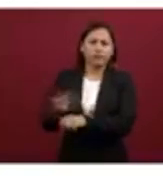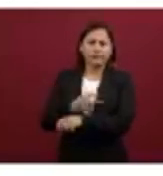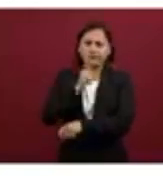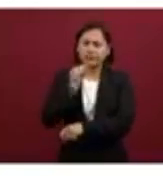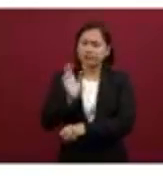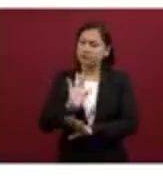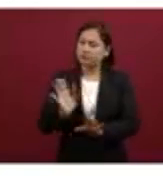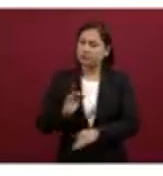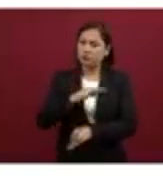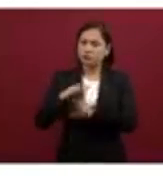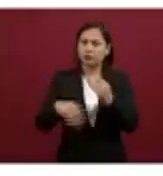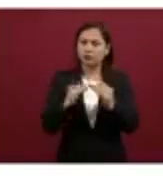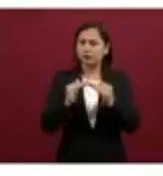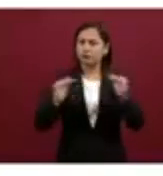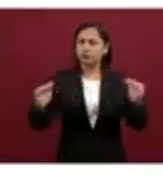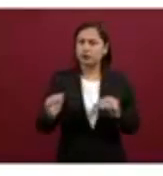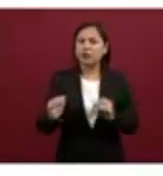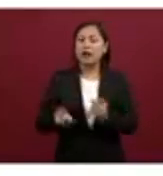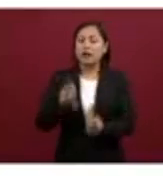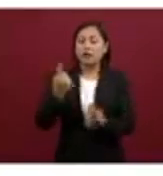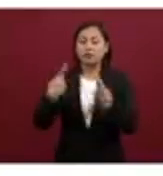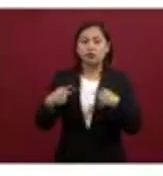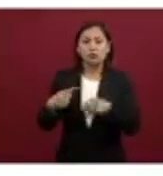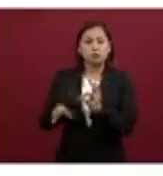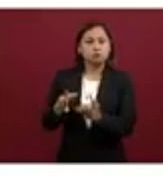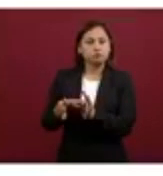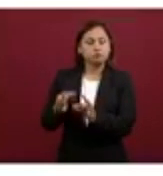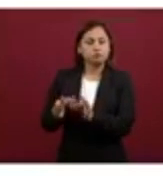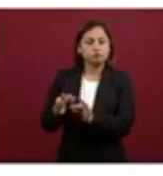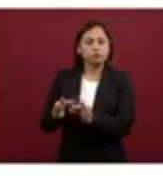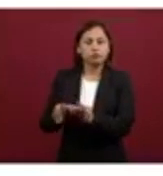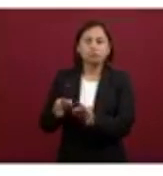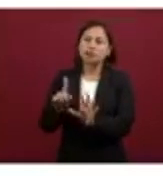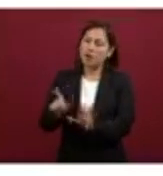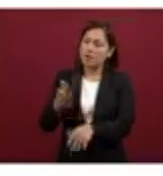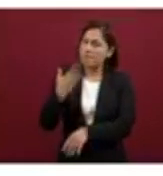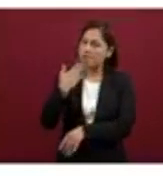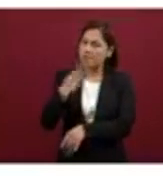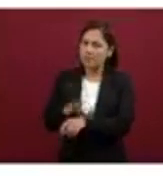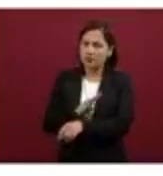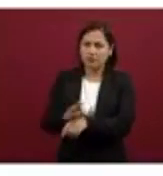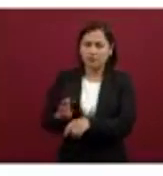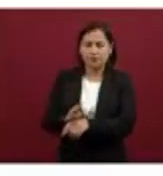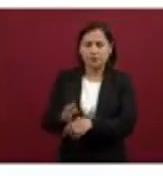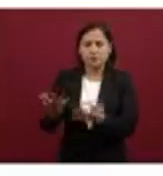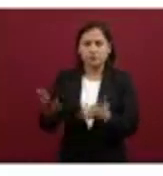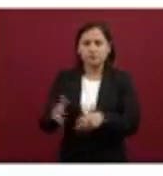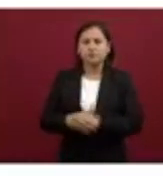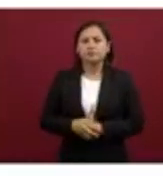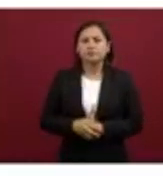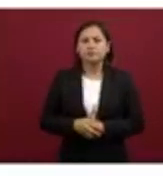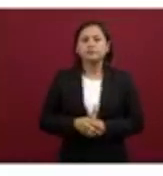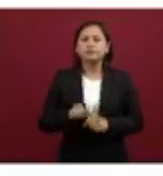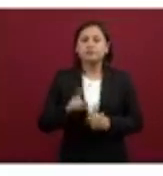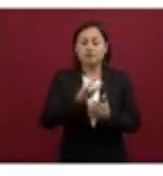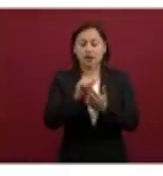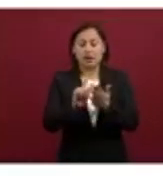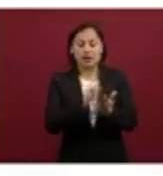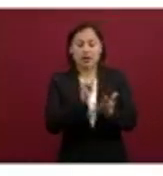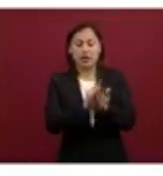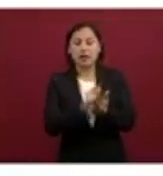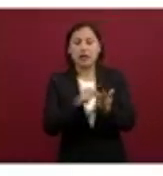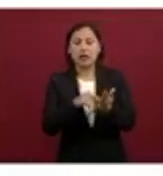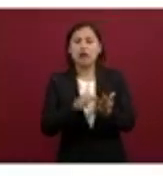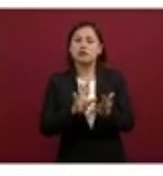siempre es de premiar a los contribuyentes cumplidos. El decreto es, dice ahí que se dejan sin efectos los decretos y disposiciones de